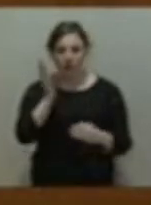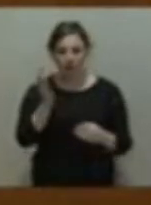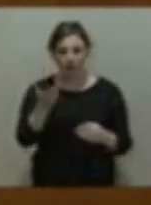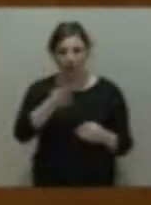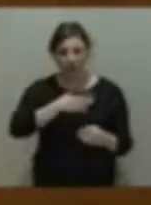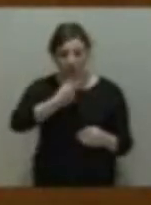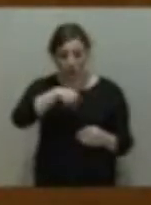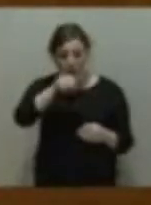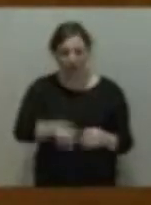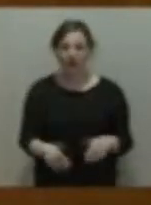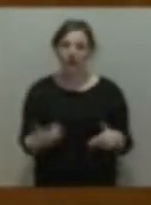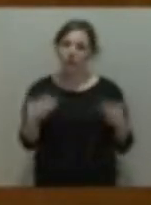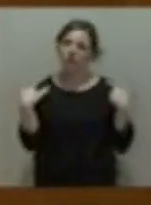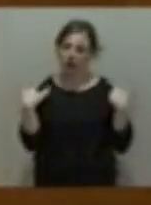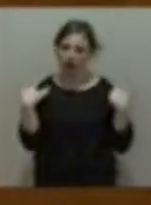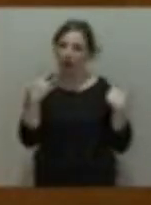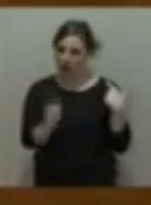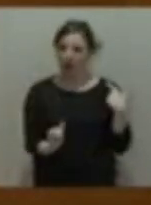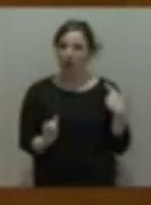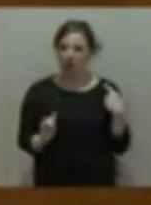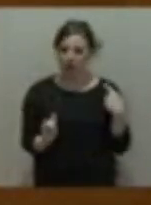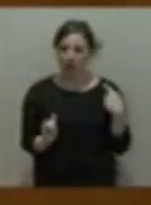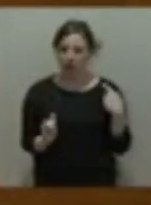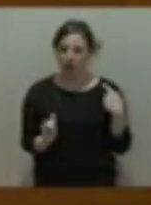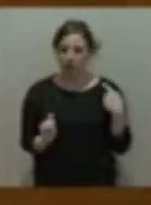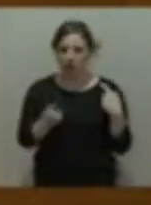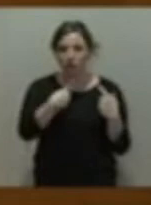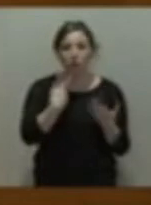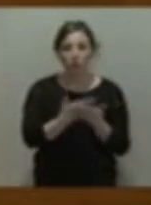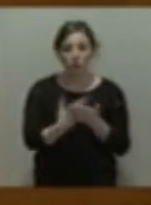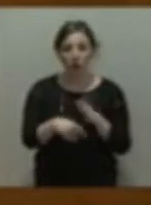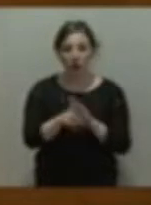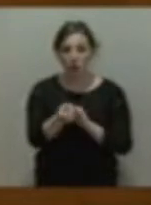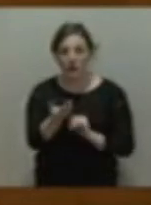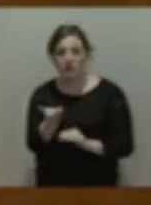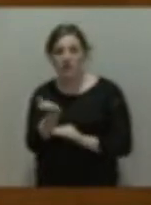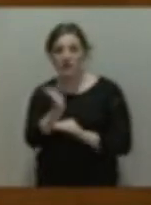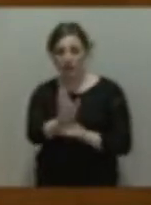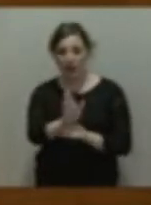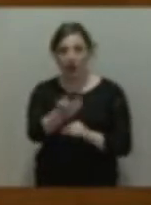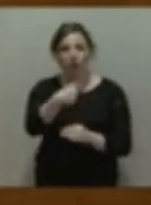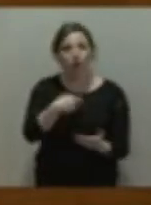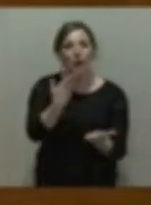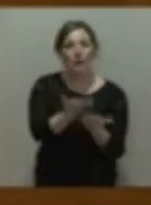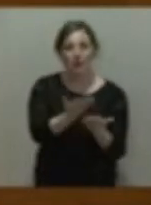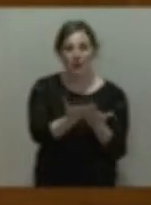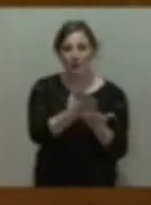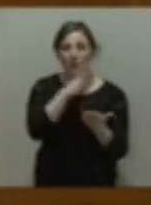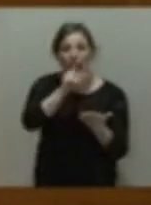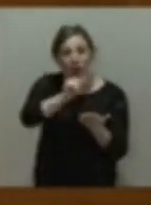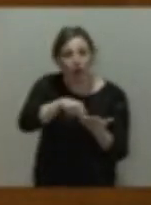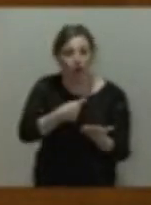aquí tenemos una responsabilidad con ello. Traemos una proposición no de ley por la que instamos a que se resuelva el